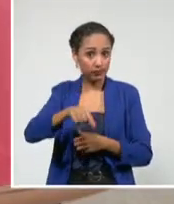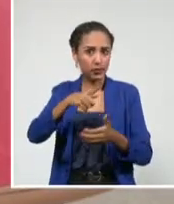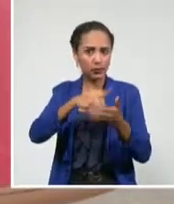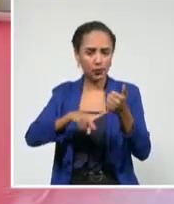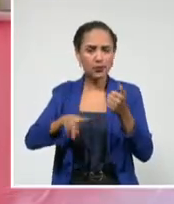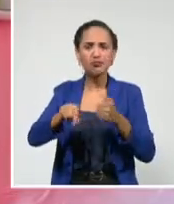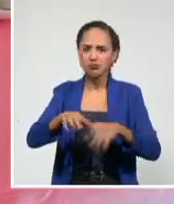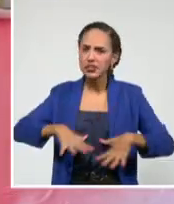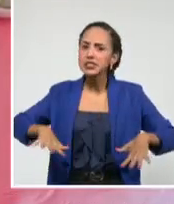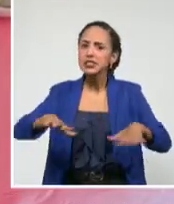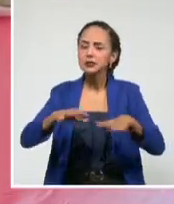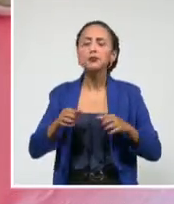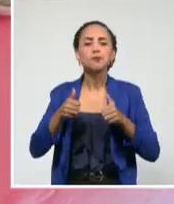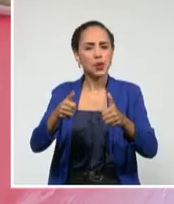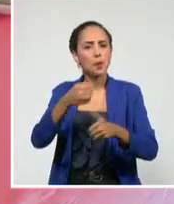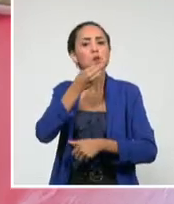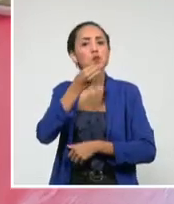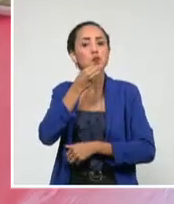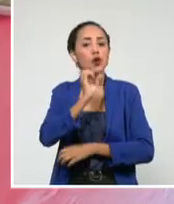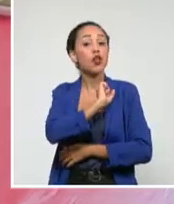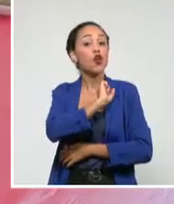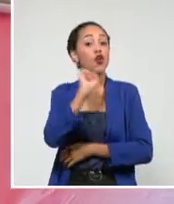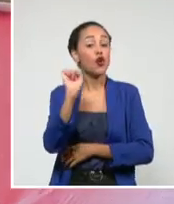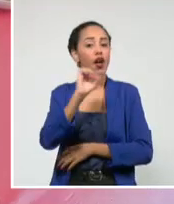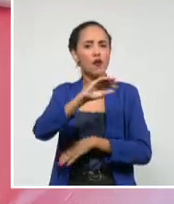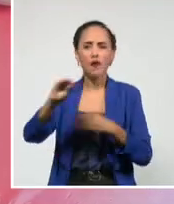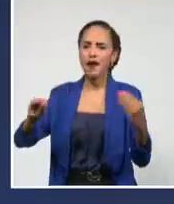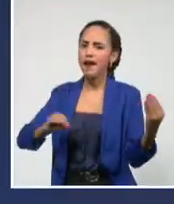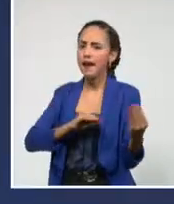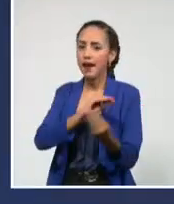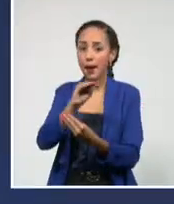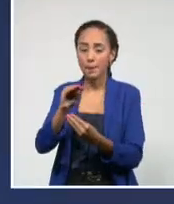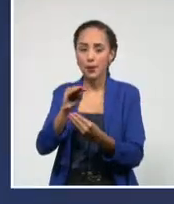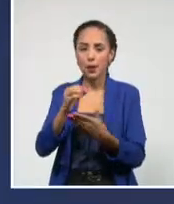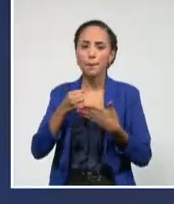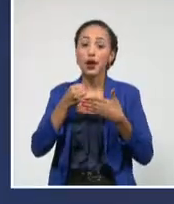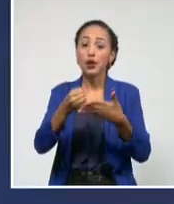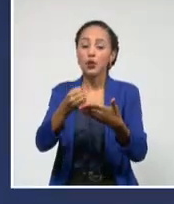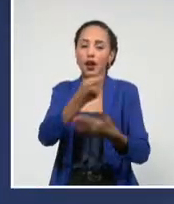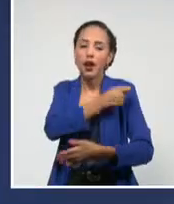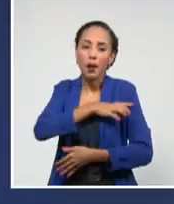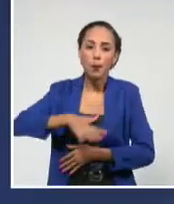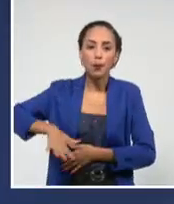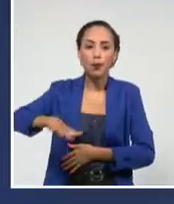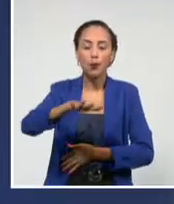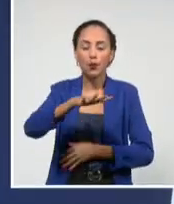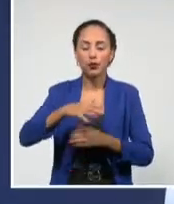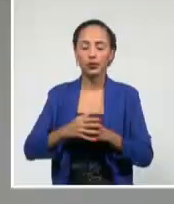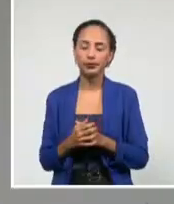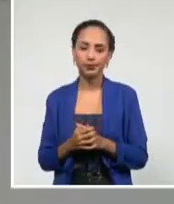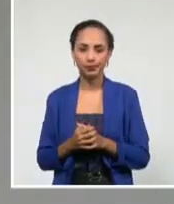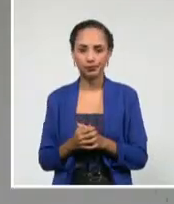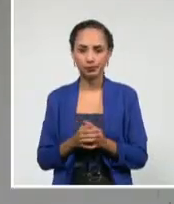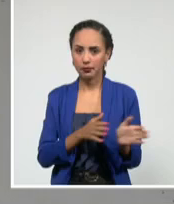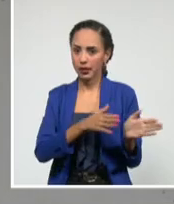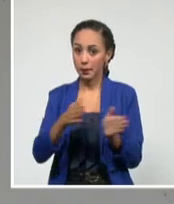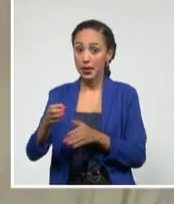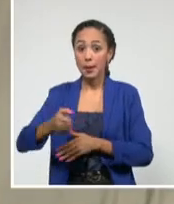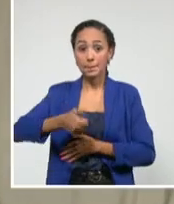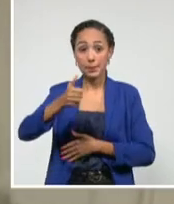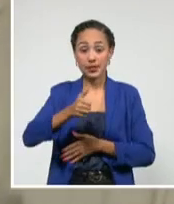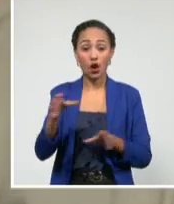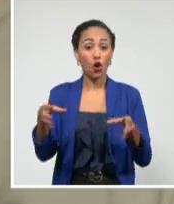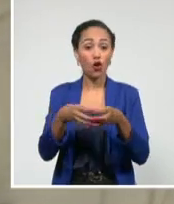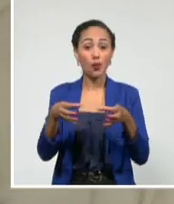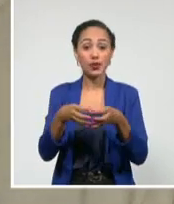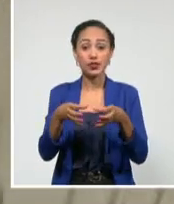las condiciones para lograr una transformación a favor del pueblo. Por su parte, la presidenta de la Comisión de Salud Pública y Deportes